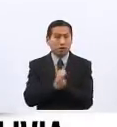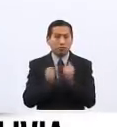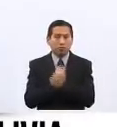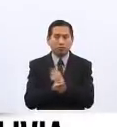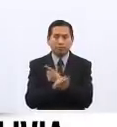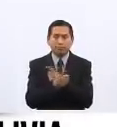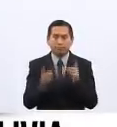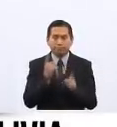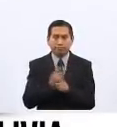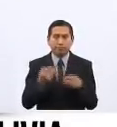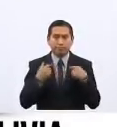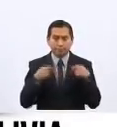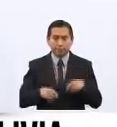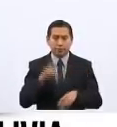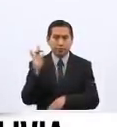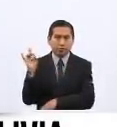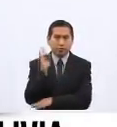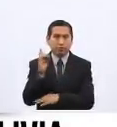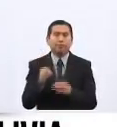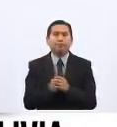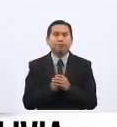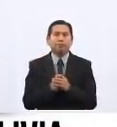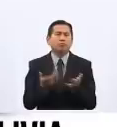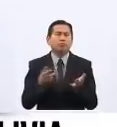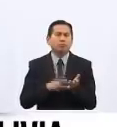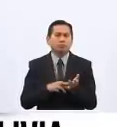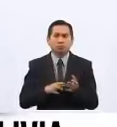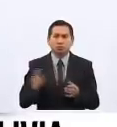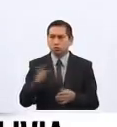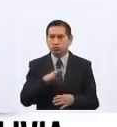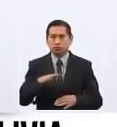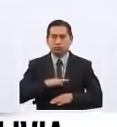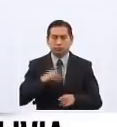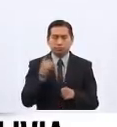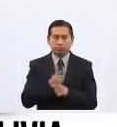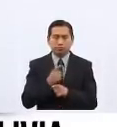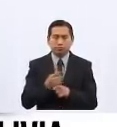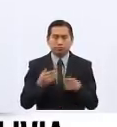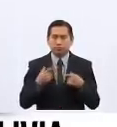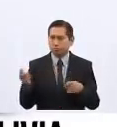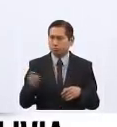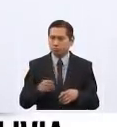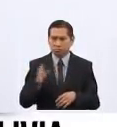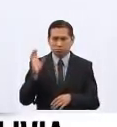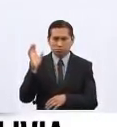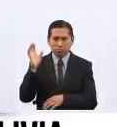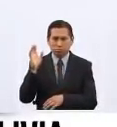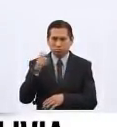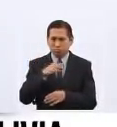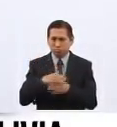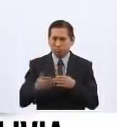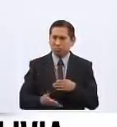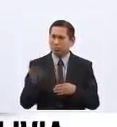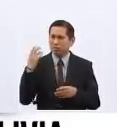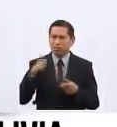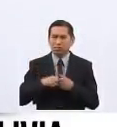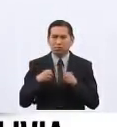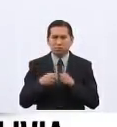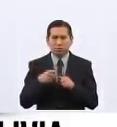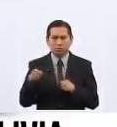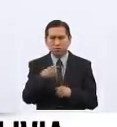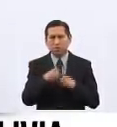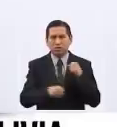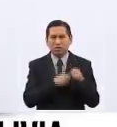democracia en Bolivia, que es una satisfacción haber acabado con un régimen como el que han sufrido durante 14